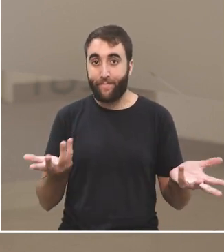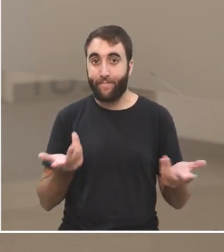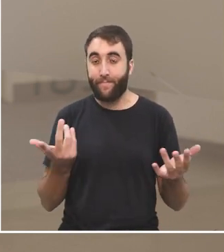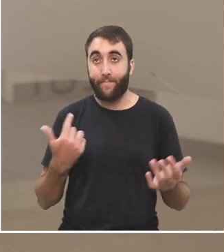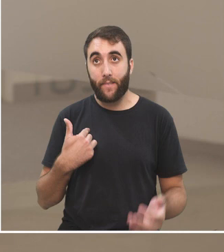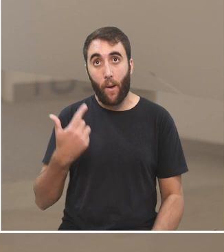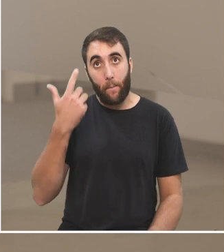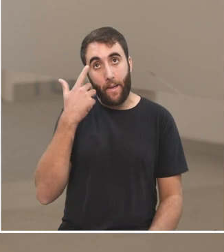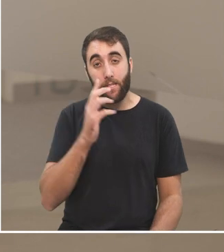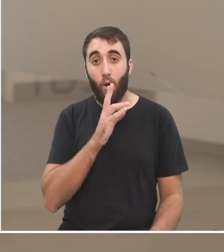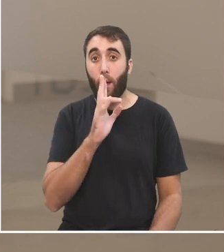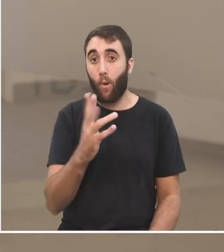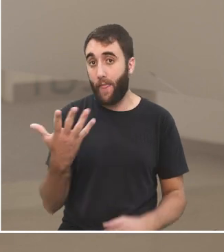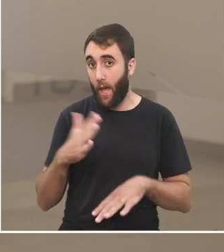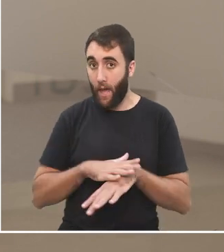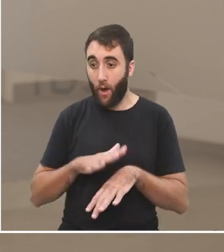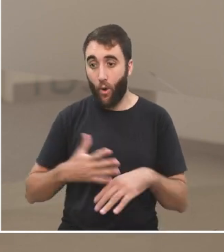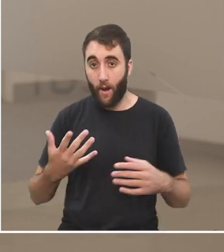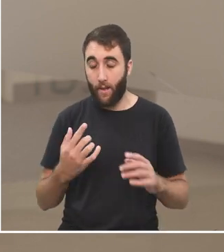yo creo que mi respuesta ahora,